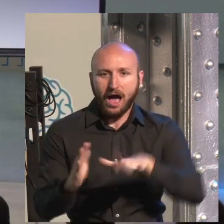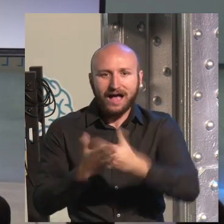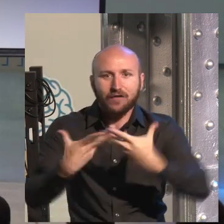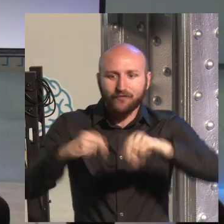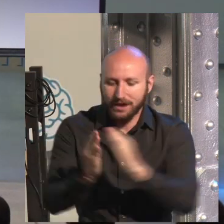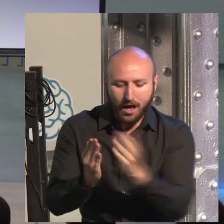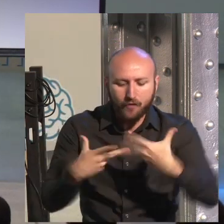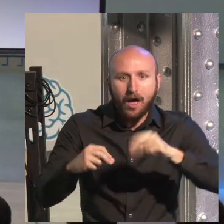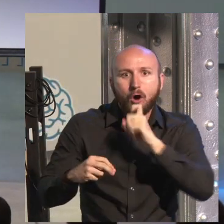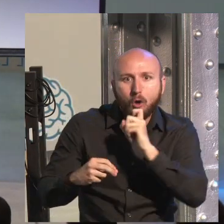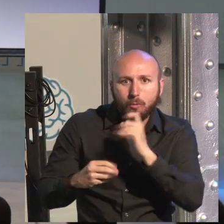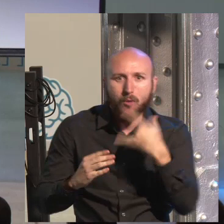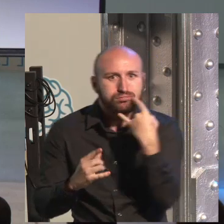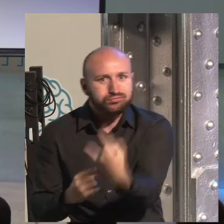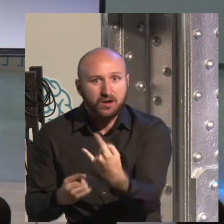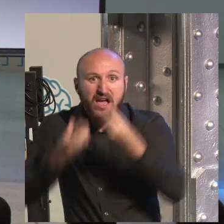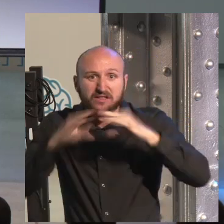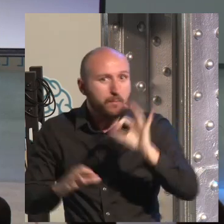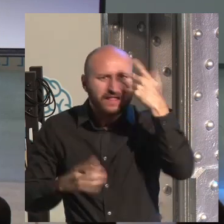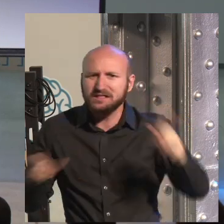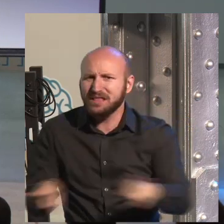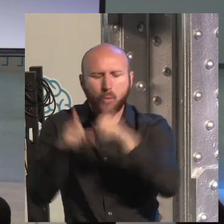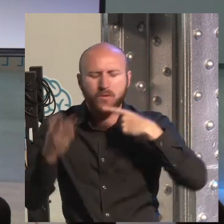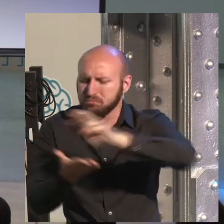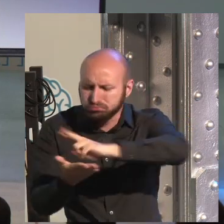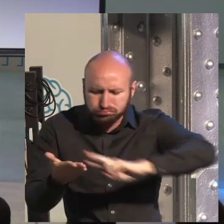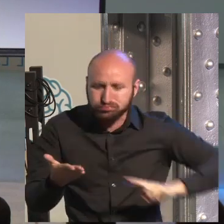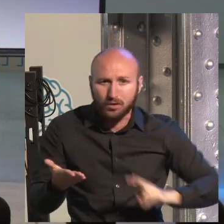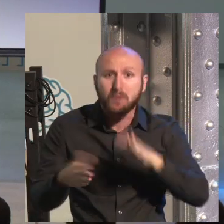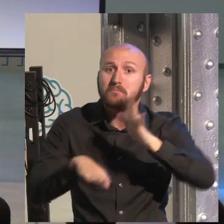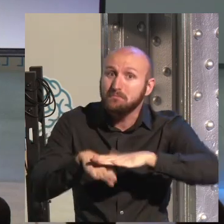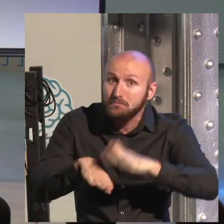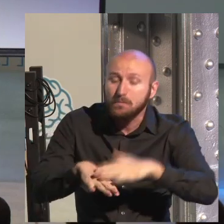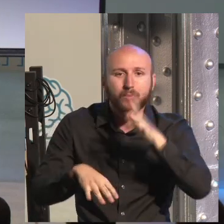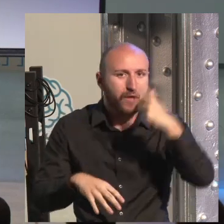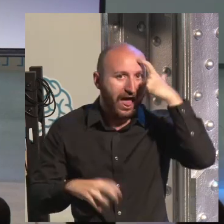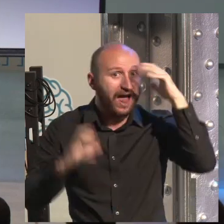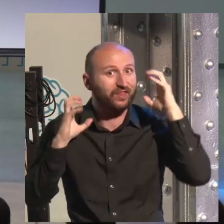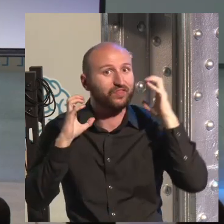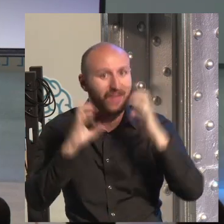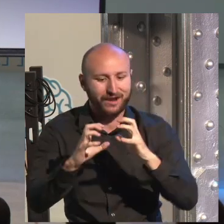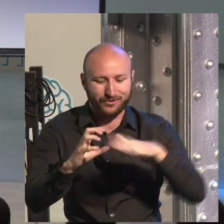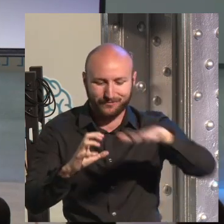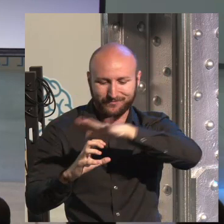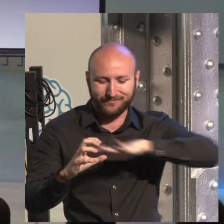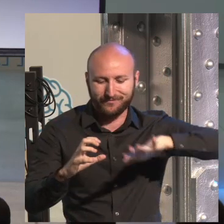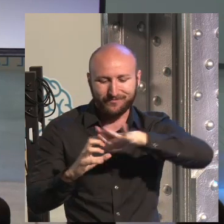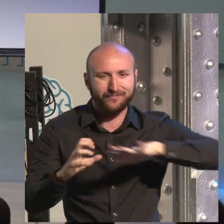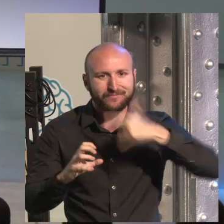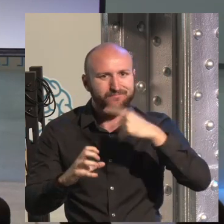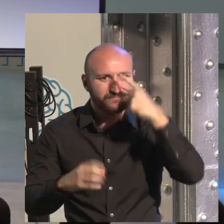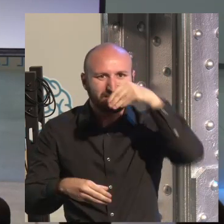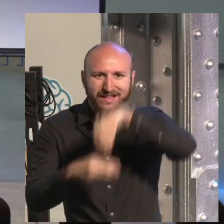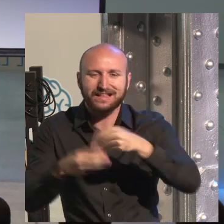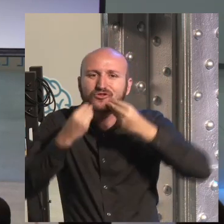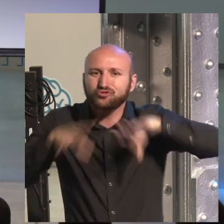cómo termina una historia inventada. Y eso es porque nuestro cerebro, como digo, está ávido de